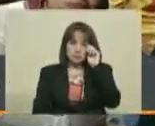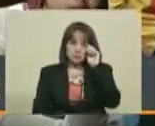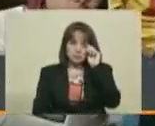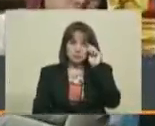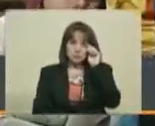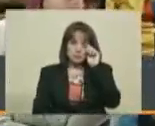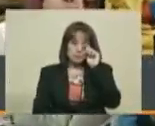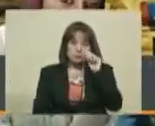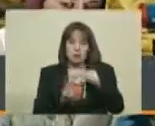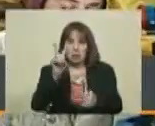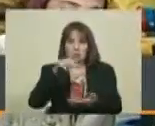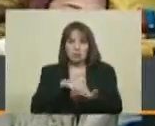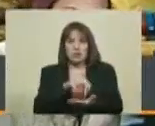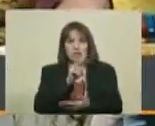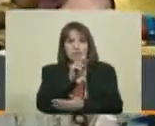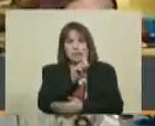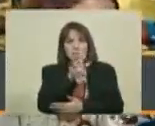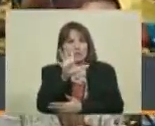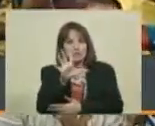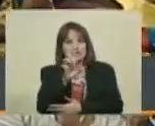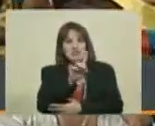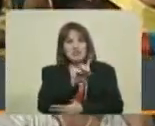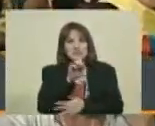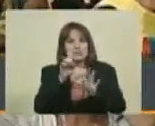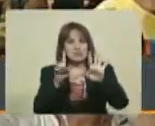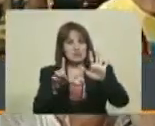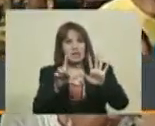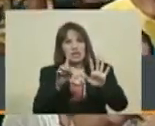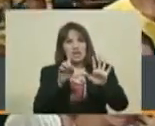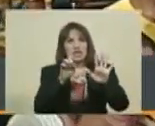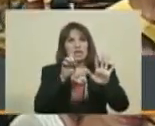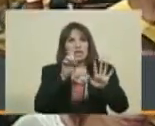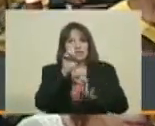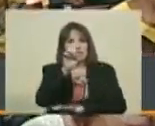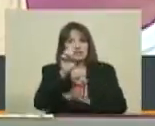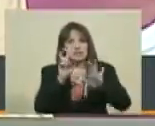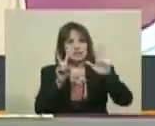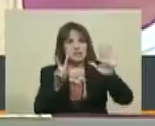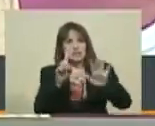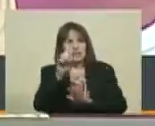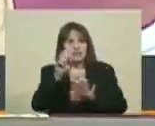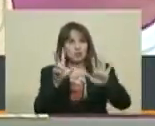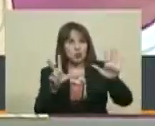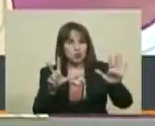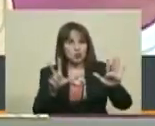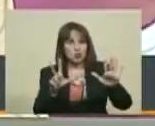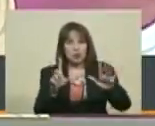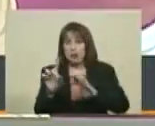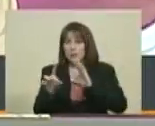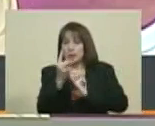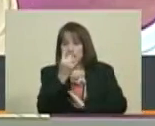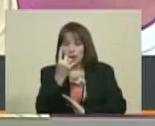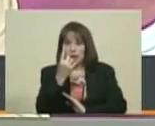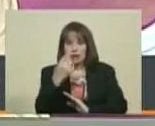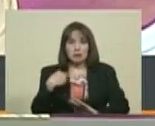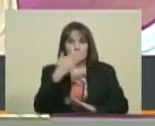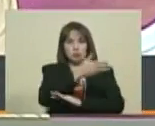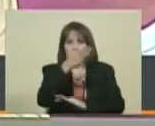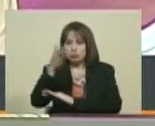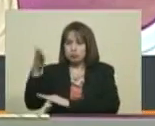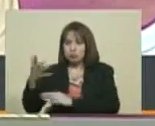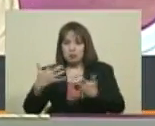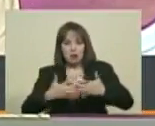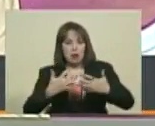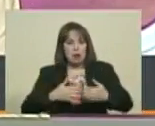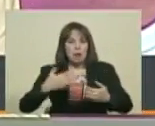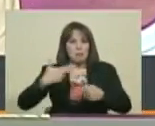2015, 16, 17 y 18, 3 años y medio. Estaba recordando porque la primera gira petrolera